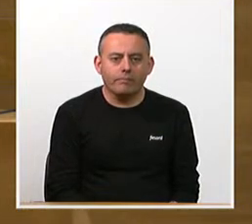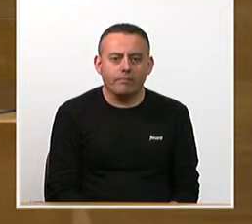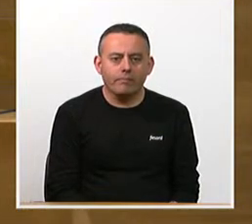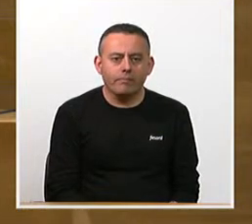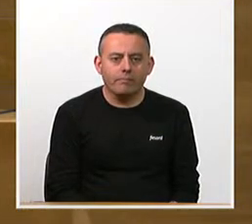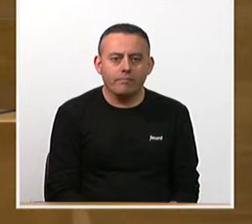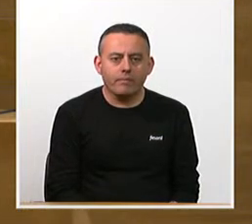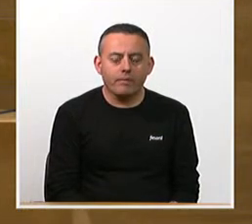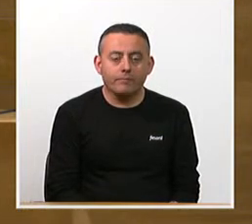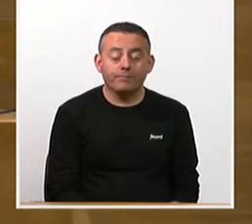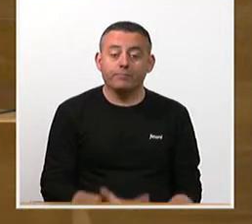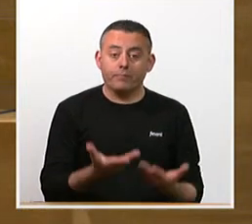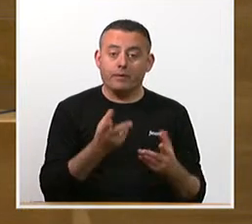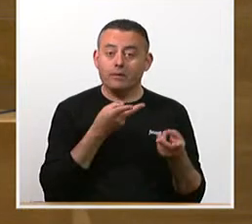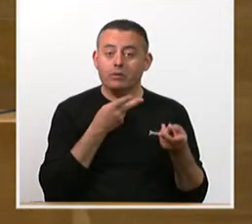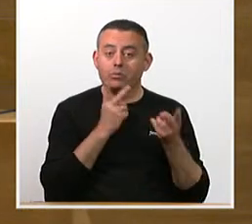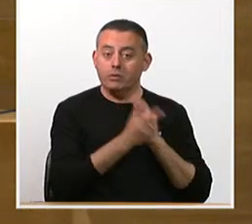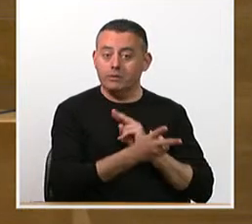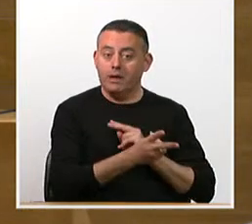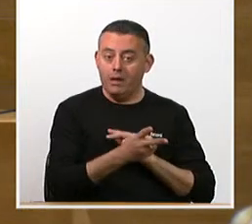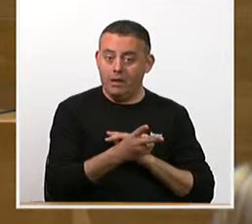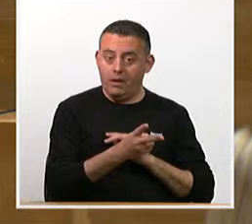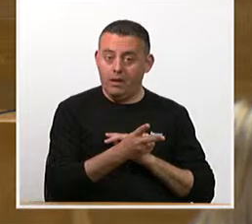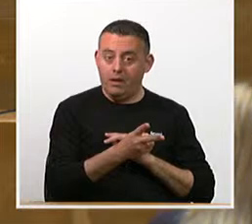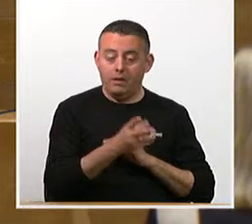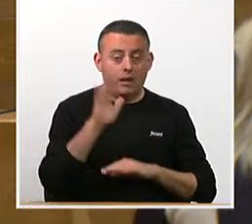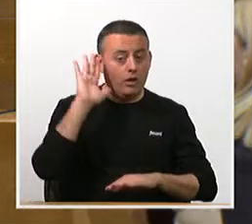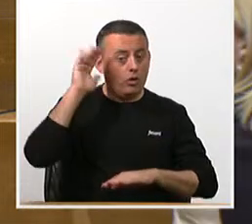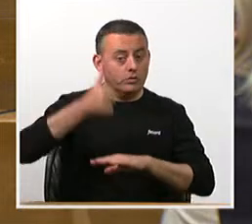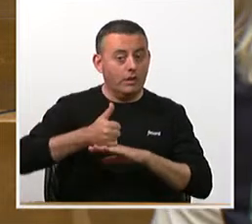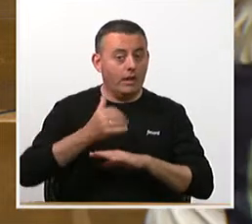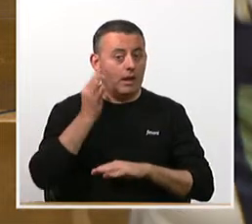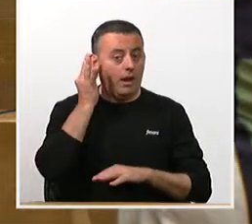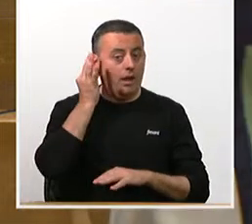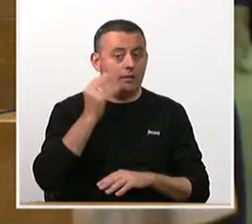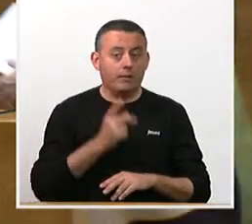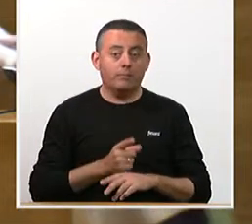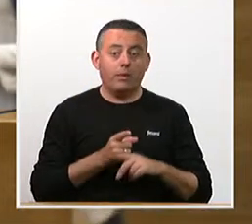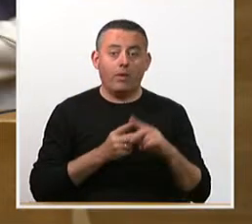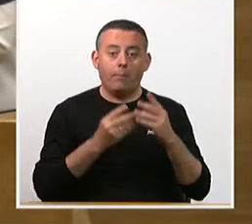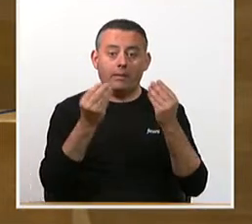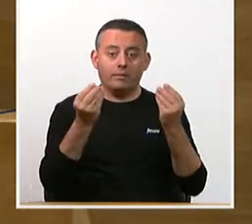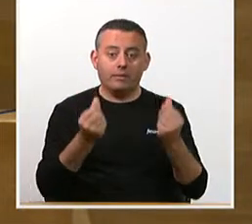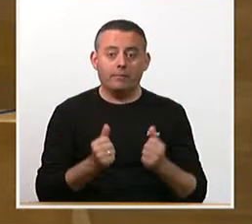para la respuesta señora Gómez tiene la palabra la honorable consellera de medio